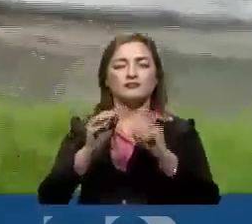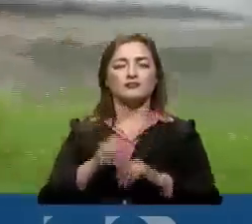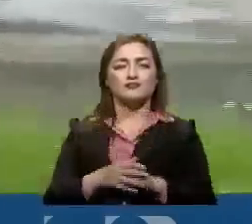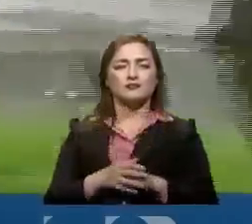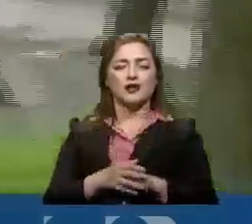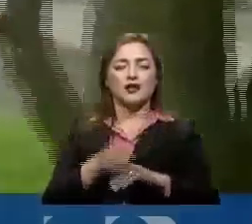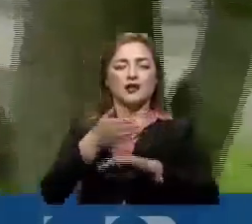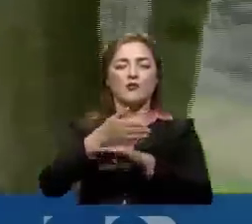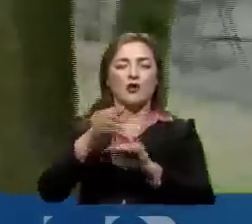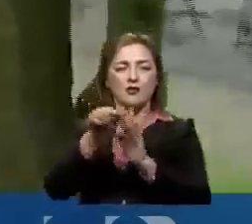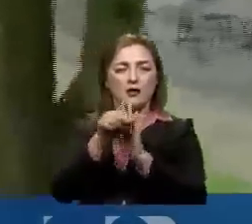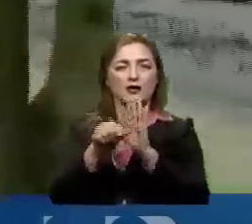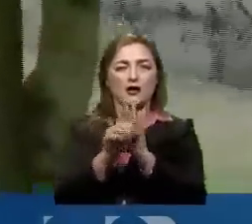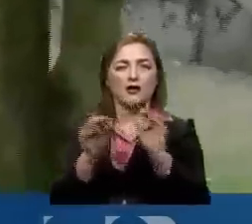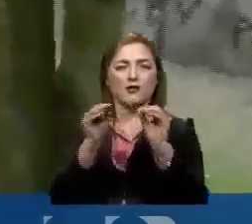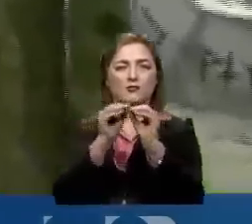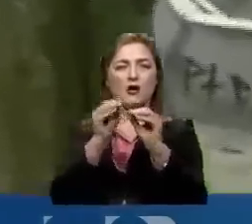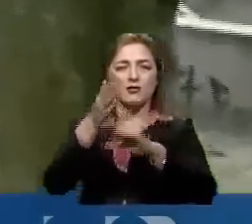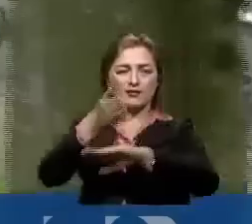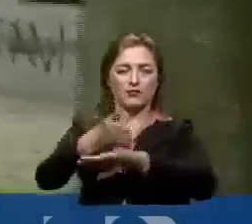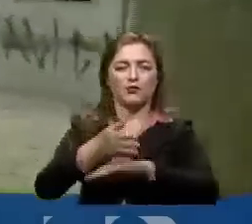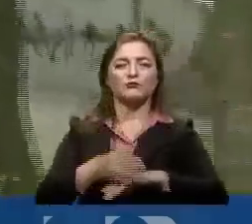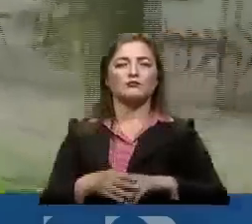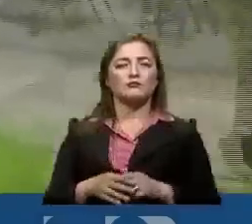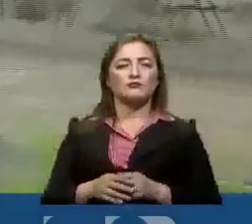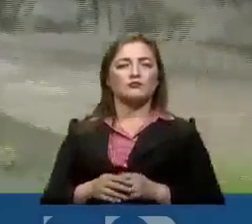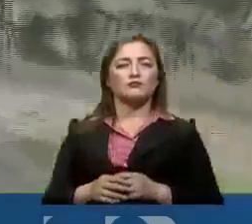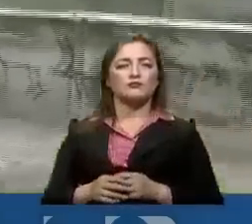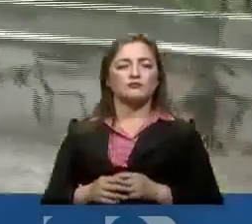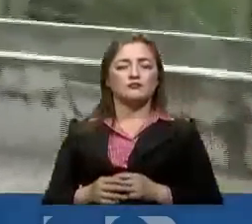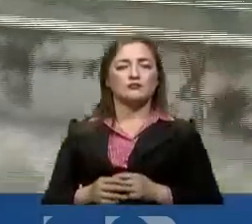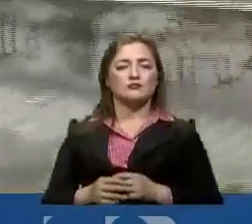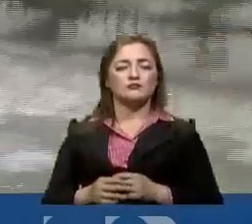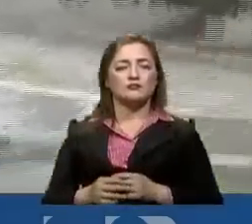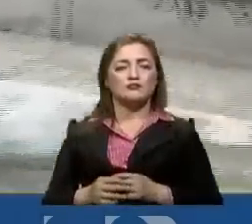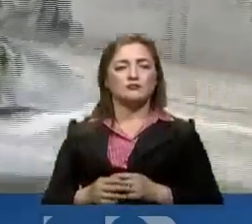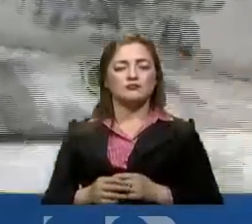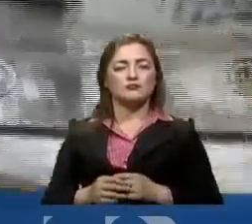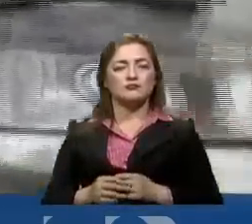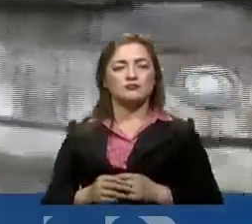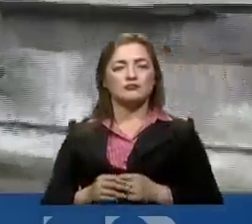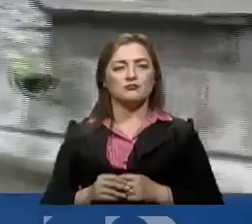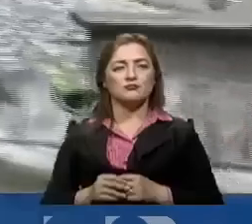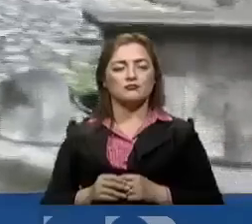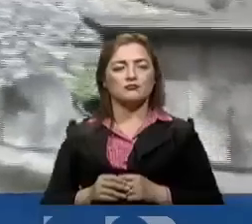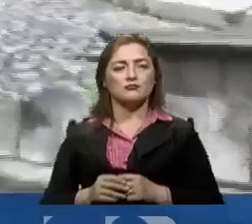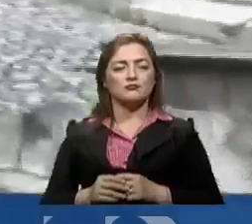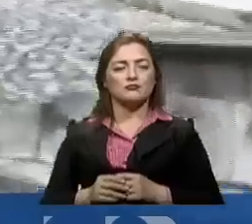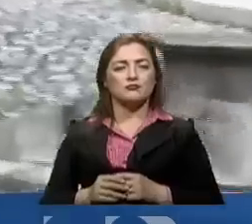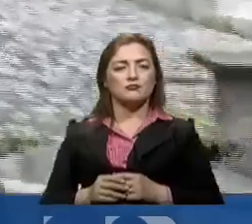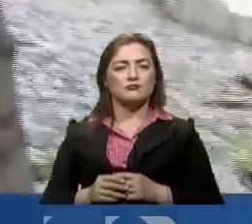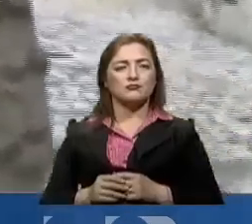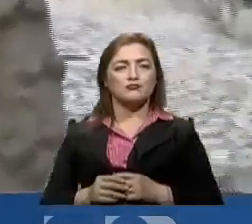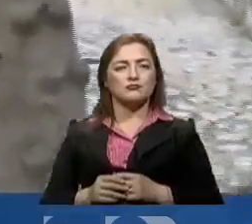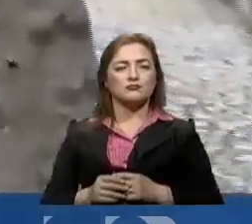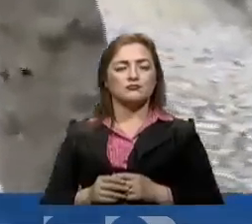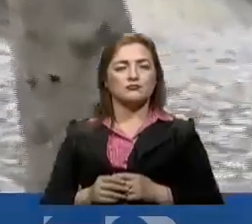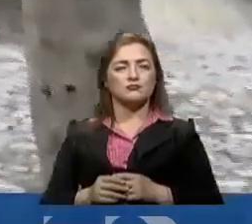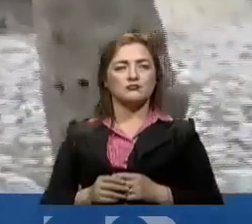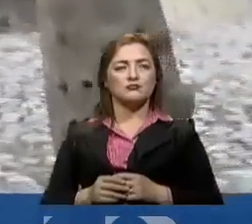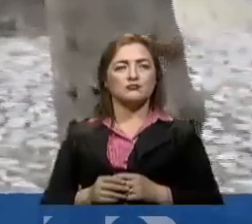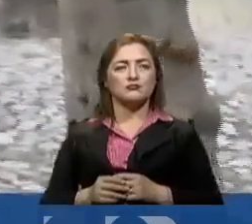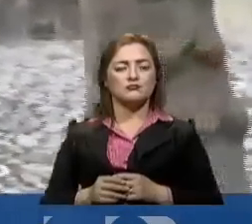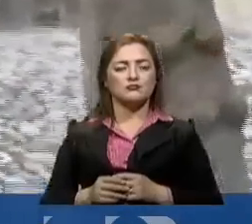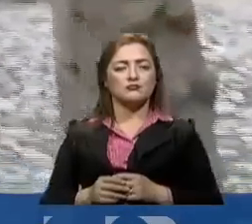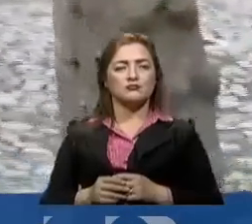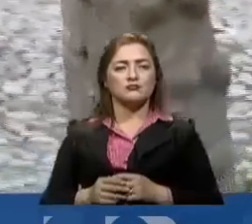les estaremos contando más detalles de estos operativos que está ejecutando la Policía Nacional y entidades municipales. Reiteramos,